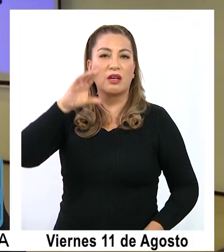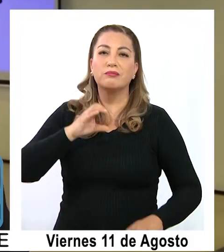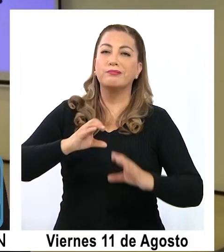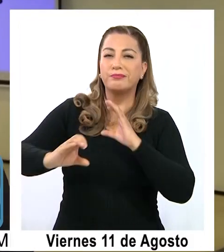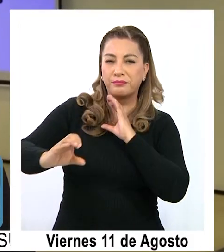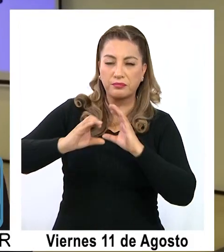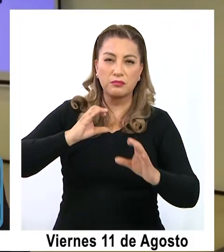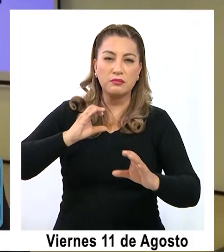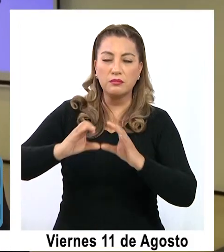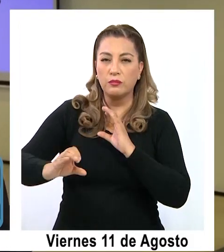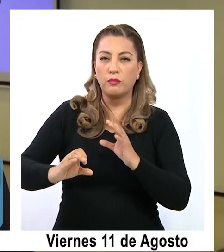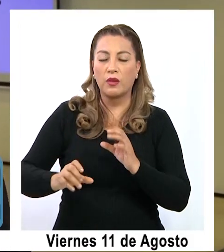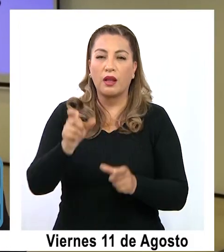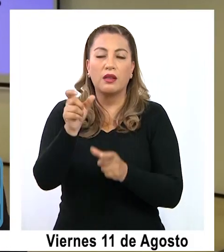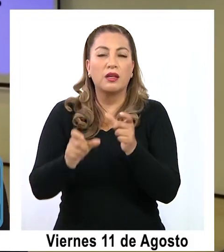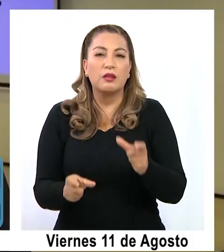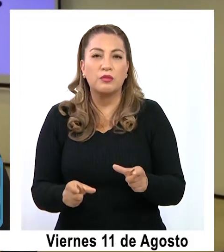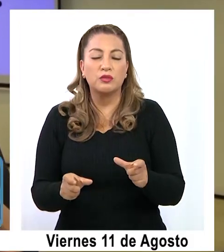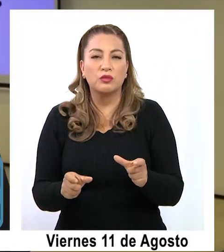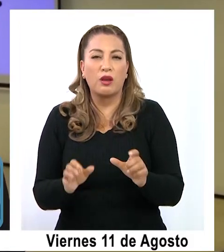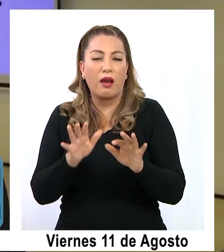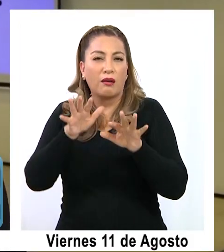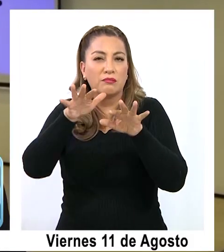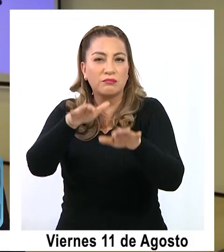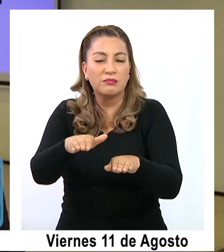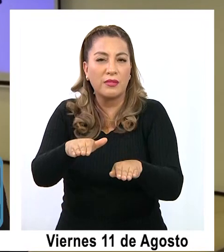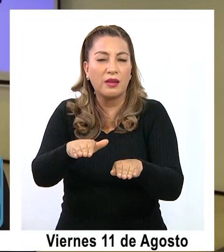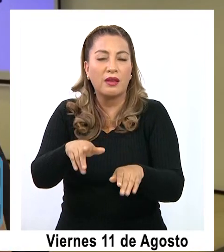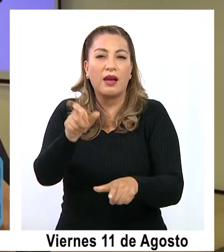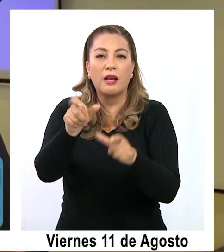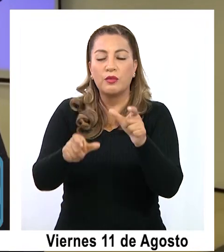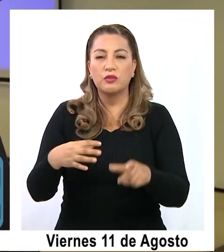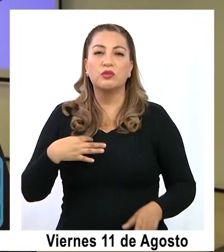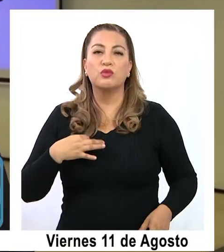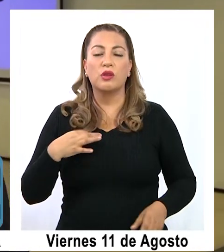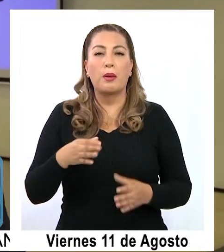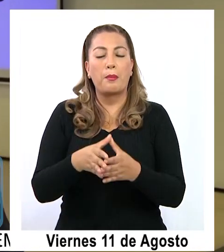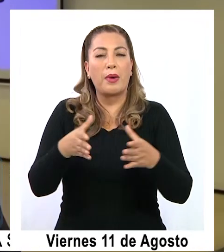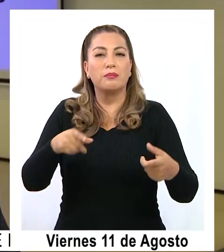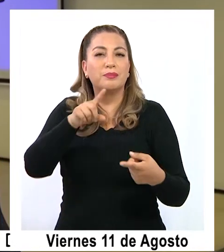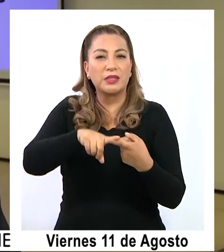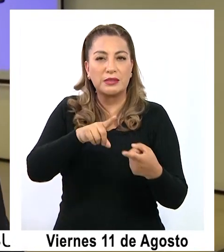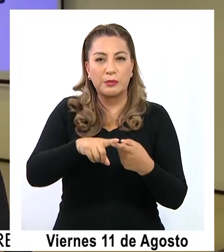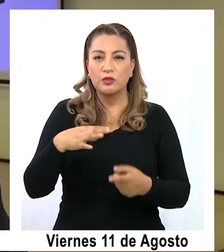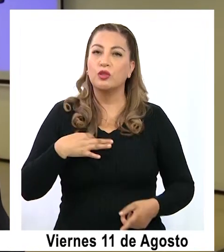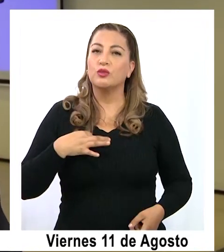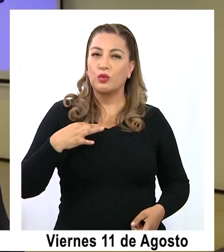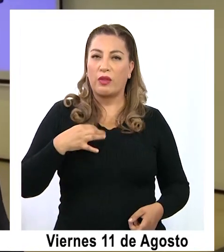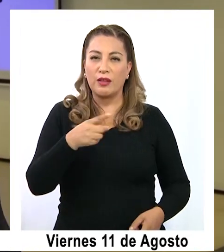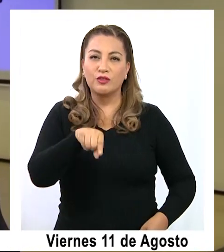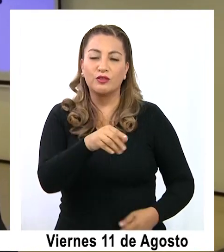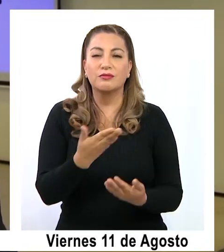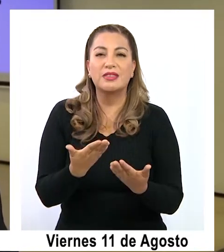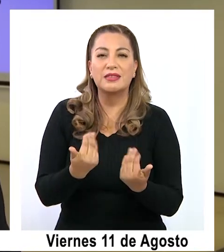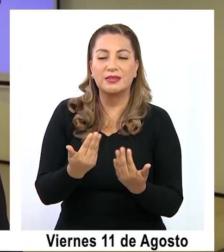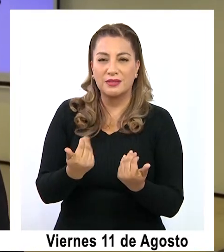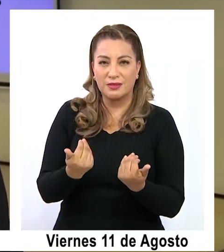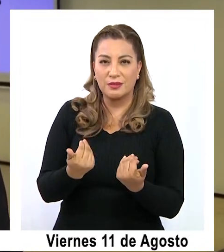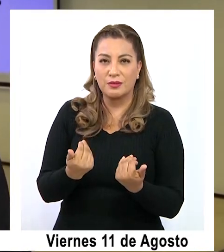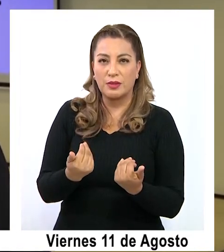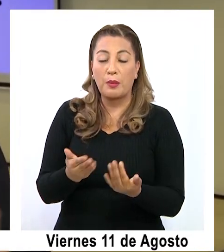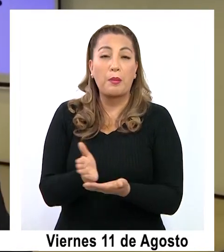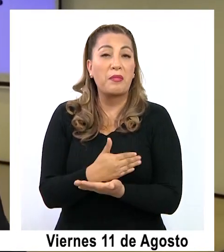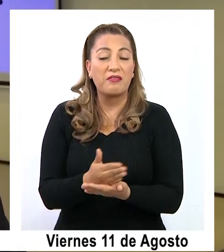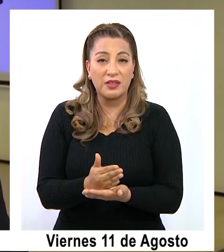medios de comunicación como los aliados, para poder llegar a la ciudadanía, aumentar las participaciones ciudadanas que se requieren en muchos de los instrumentos de